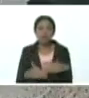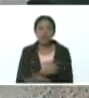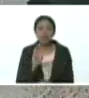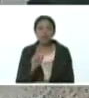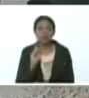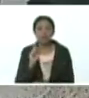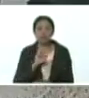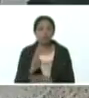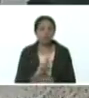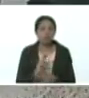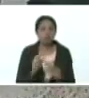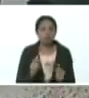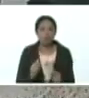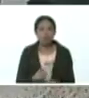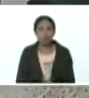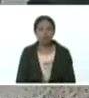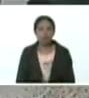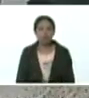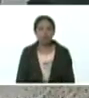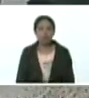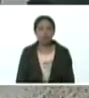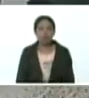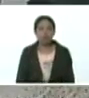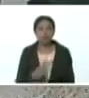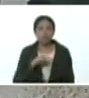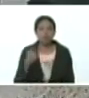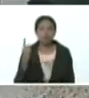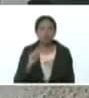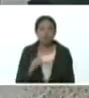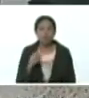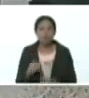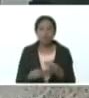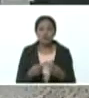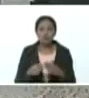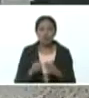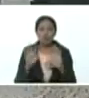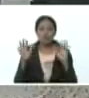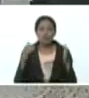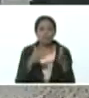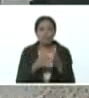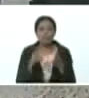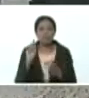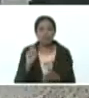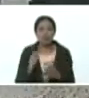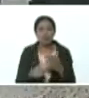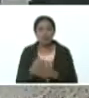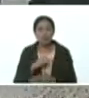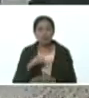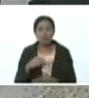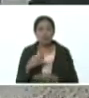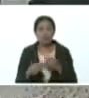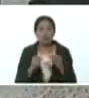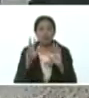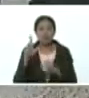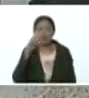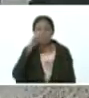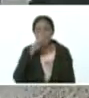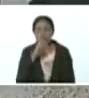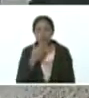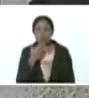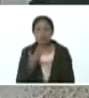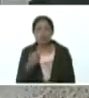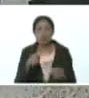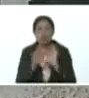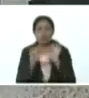acelerar en esta etapa. Debería haber 10.000 posgrados, por lo menos. Para nosotros en 2-3 años ya tener los pediatras